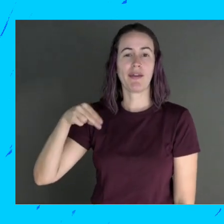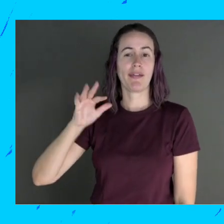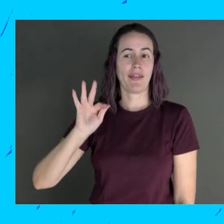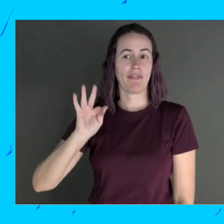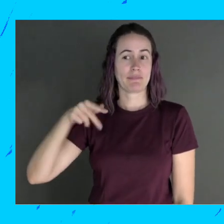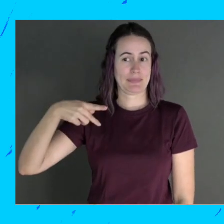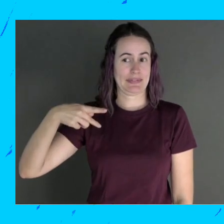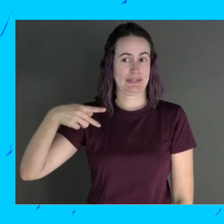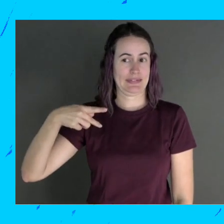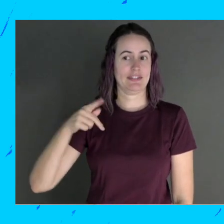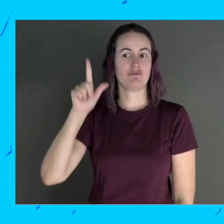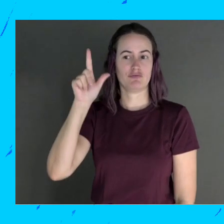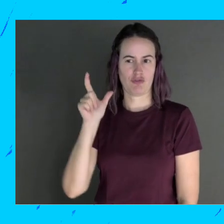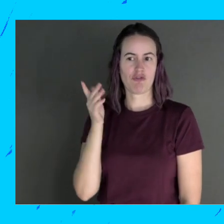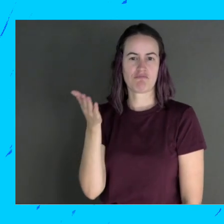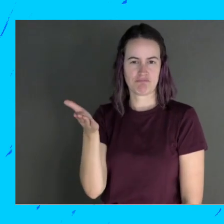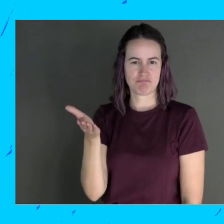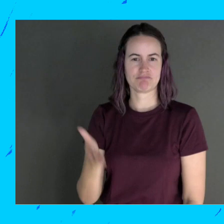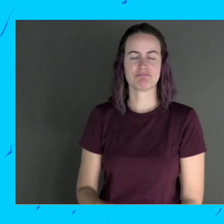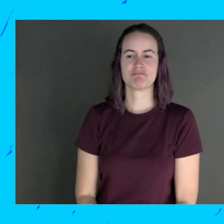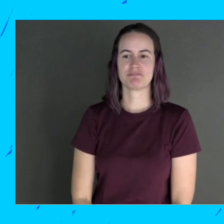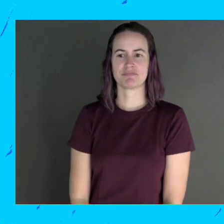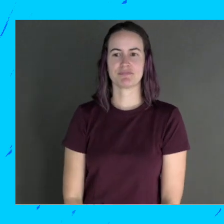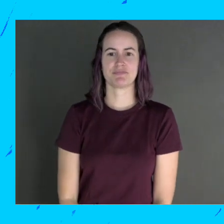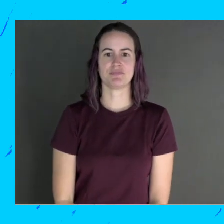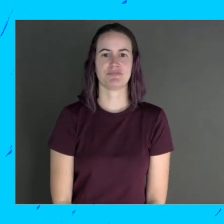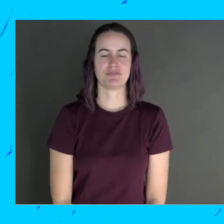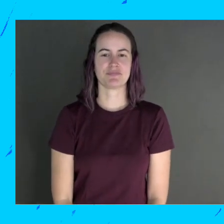Daniel. Te paso la palabra.